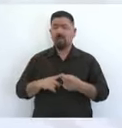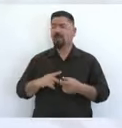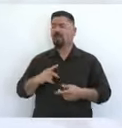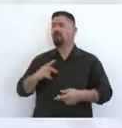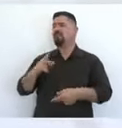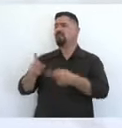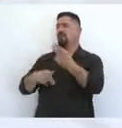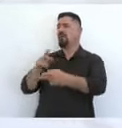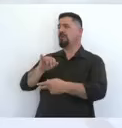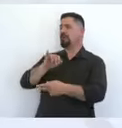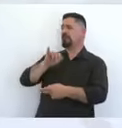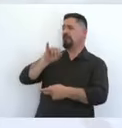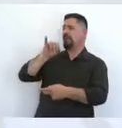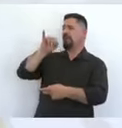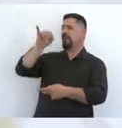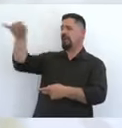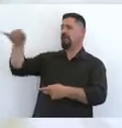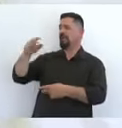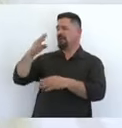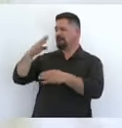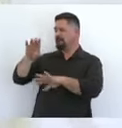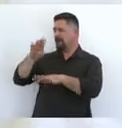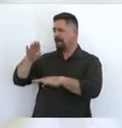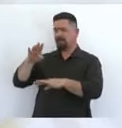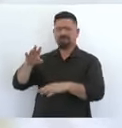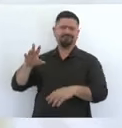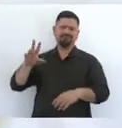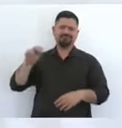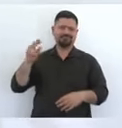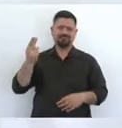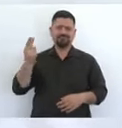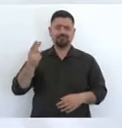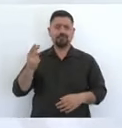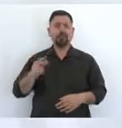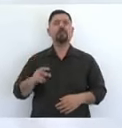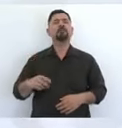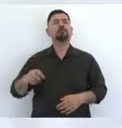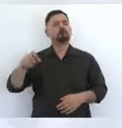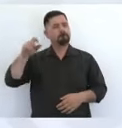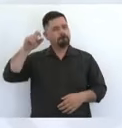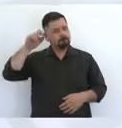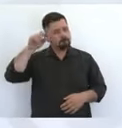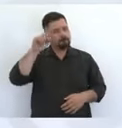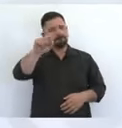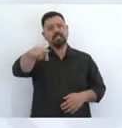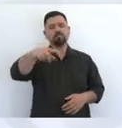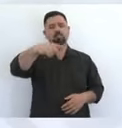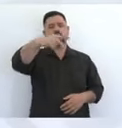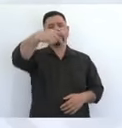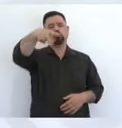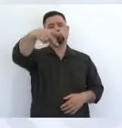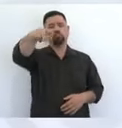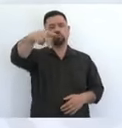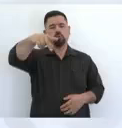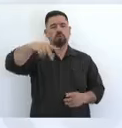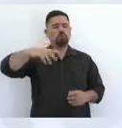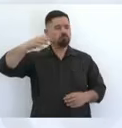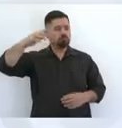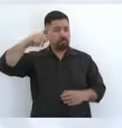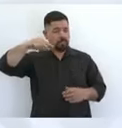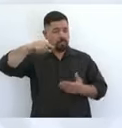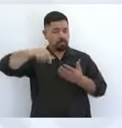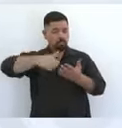una sucursal del banco, sino van a tener en cada cabecera